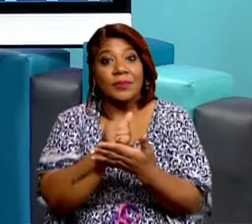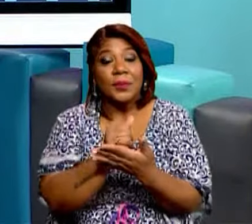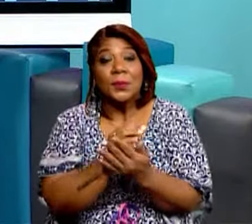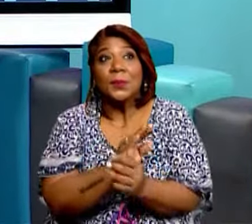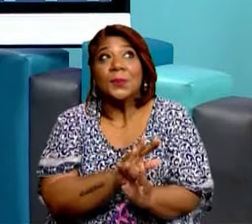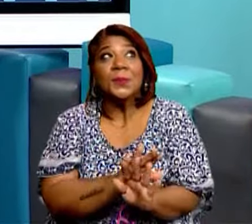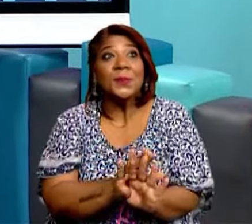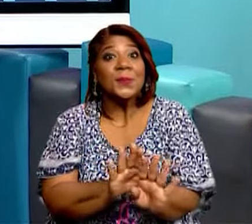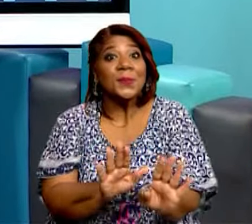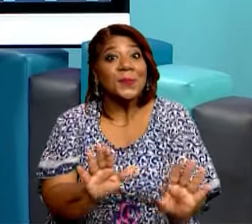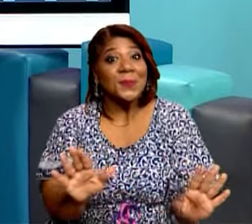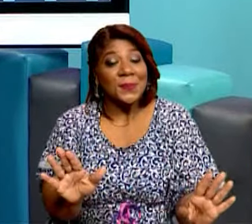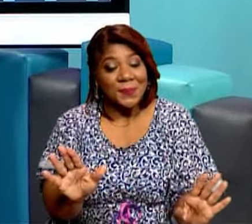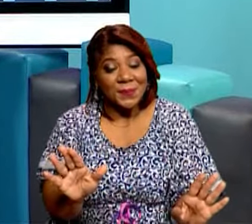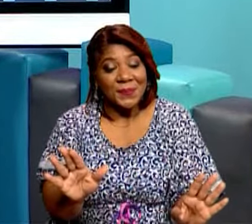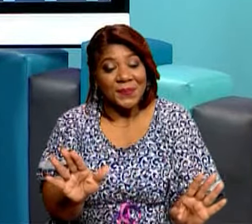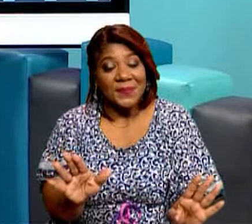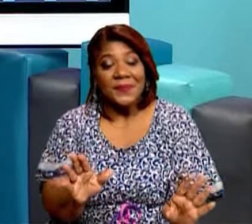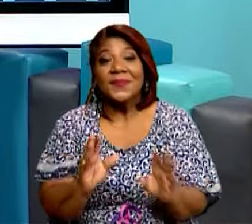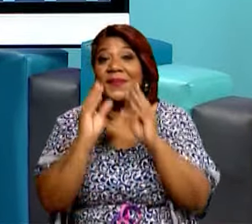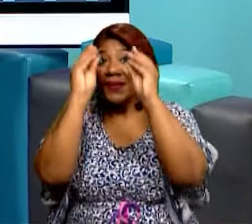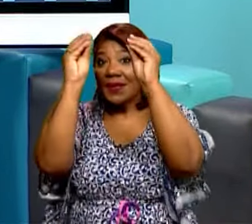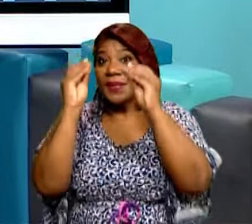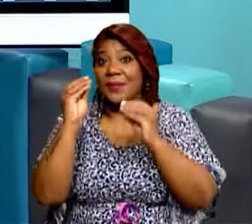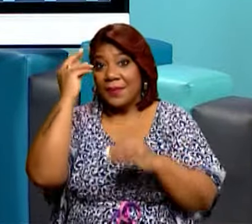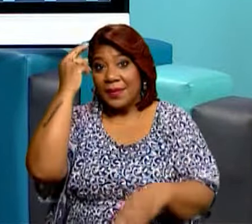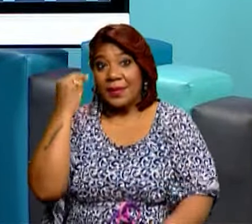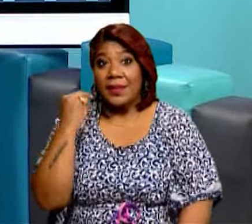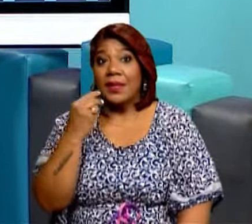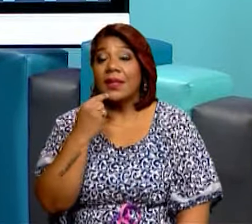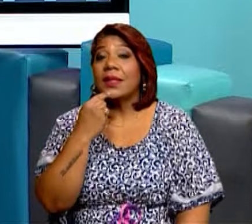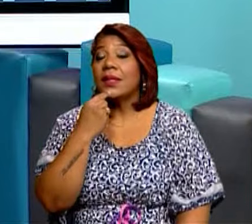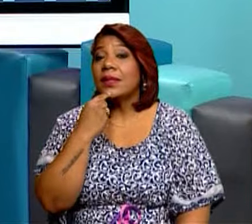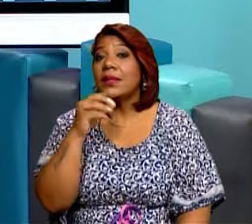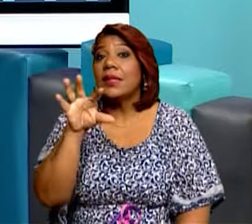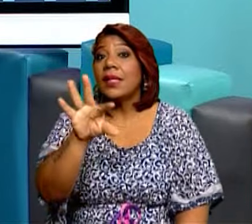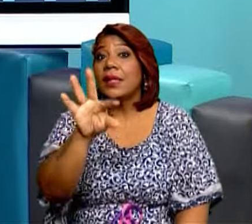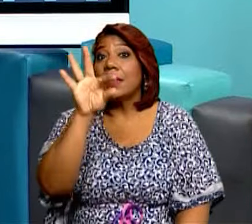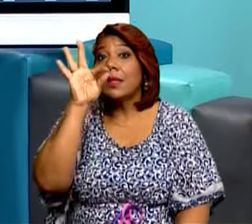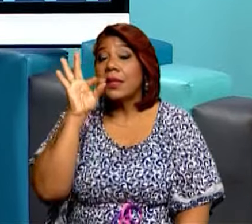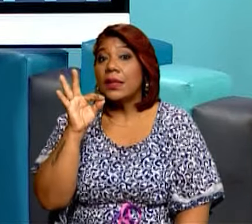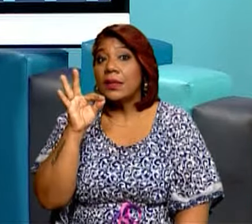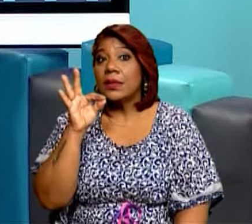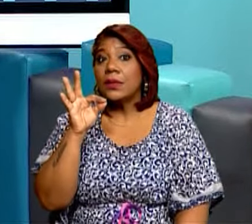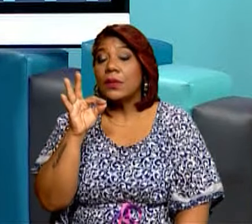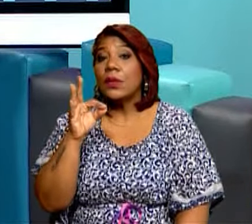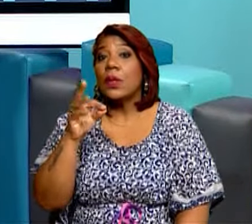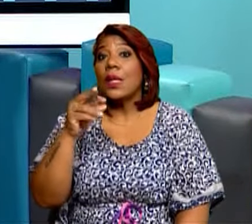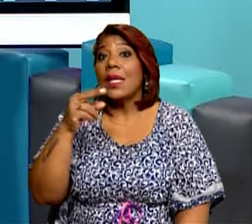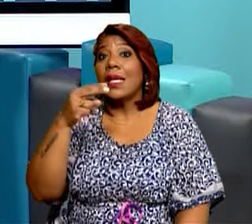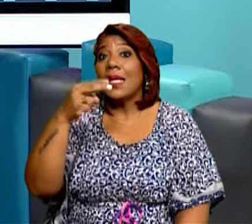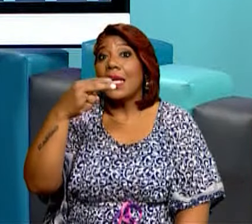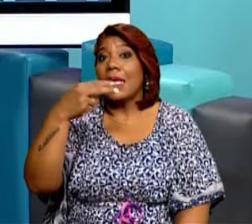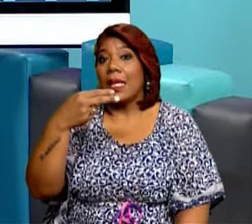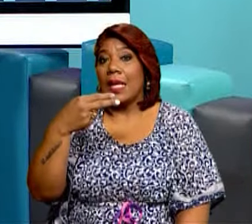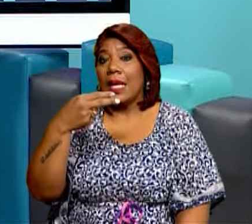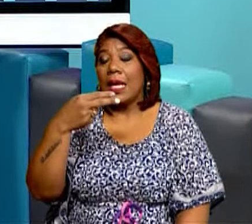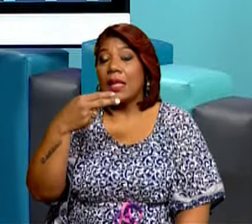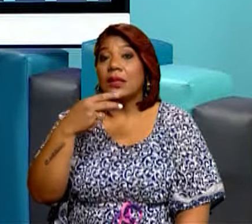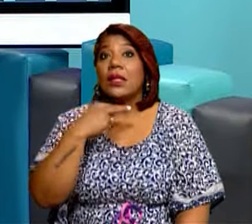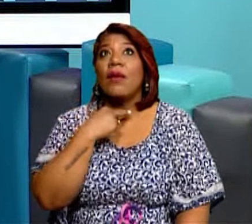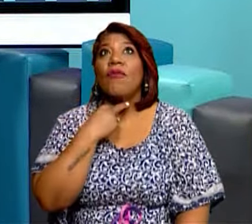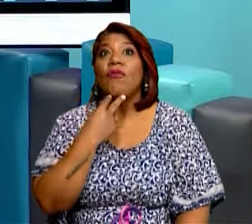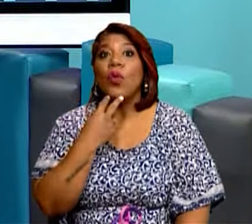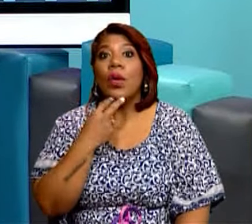Recuerda que siempre nos vamos a guiar con la primera. En este caso, ella se llama H. Aunque ella no tiene sonido,